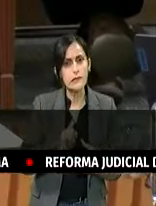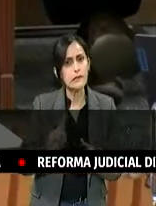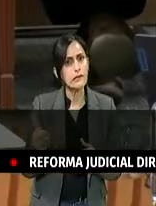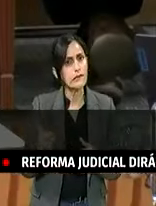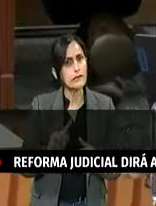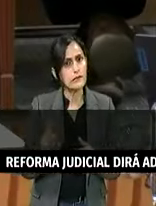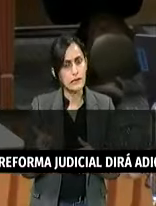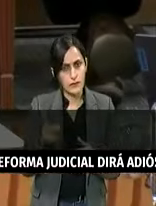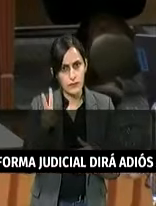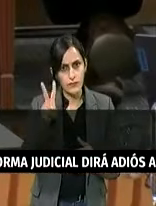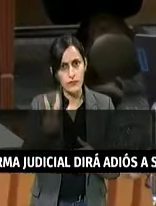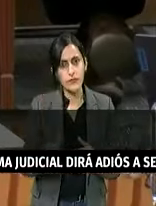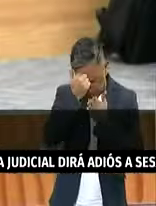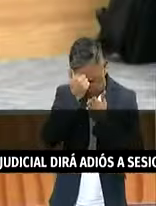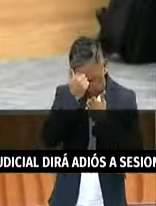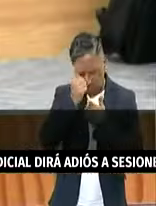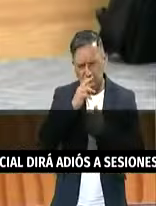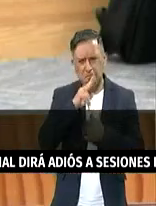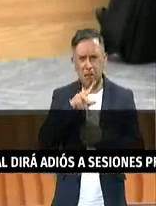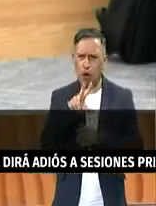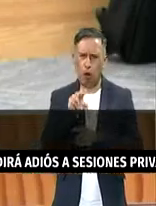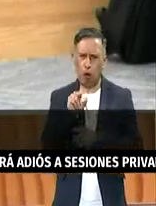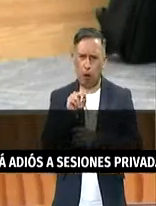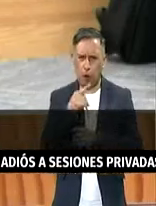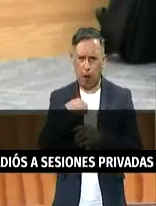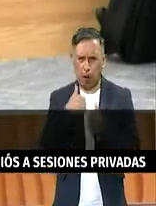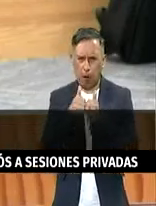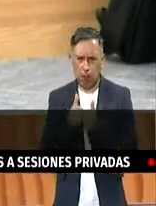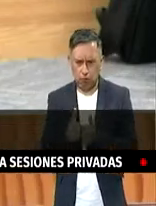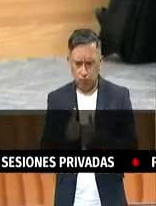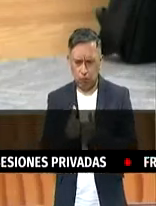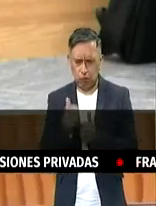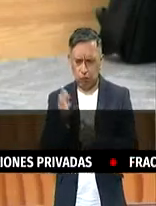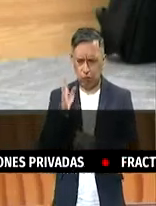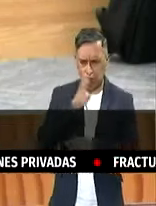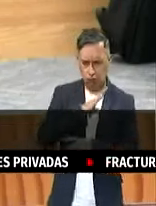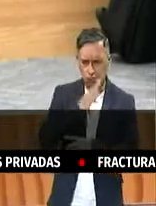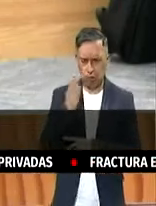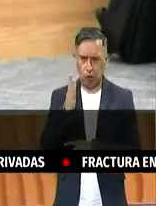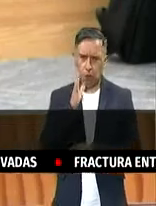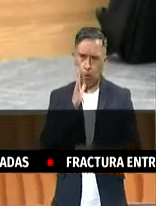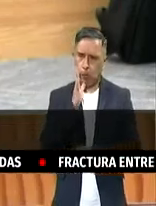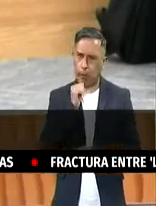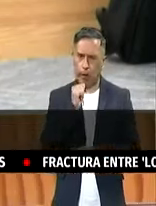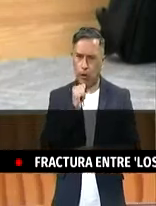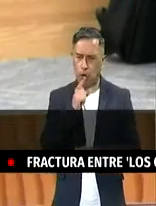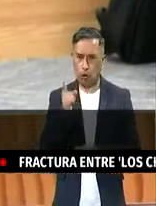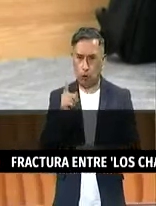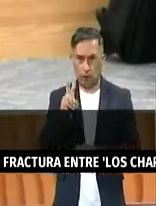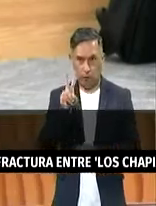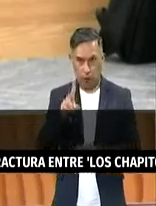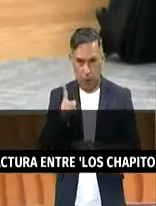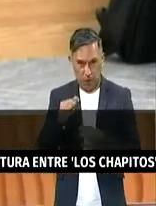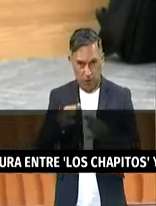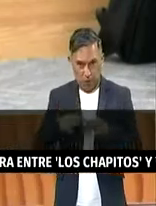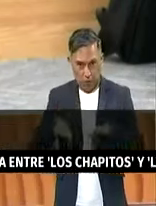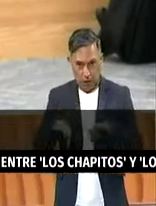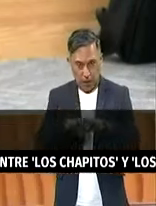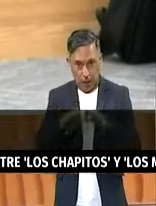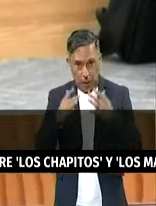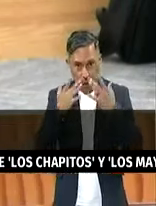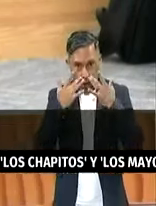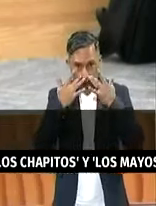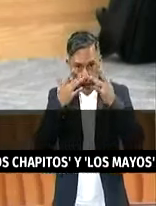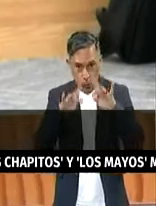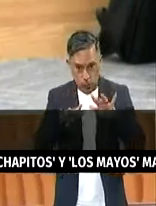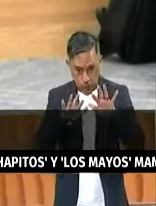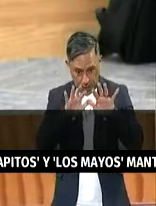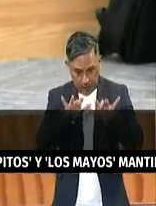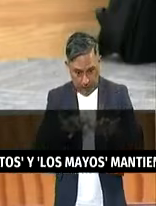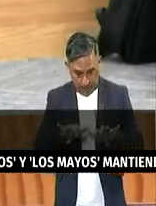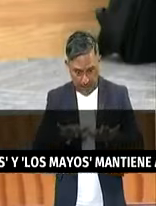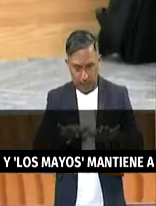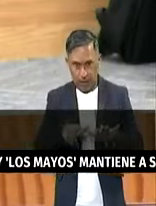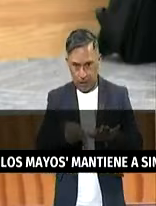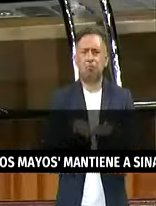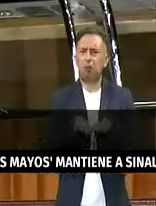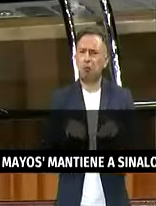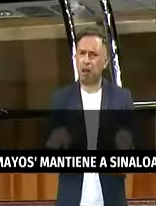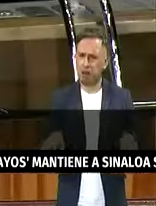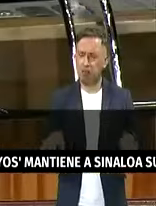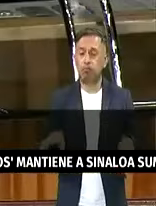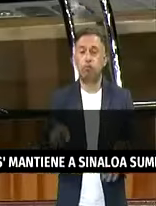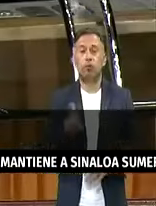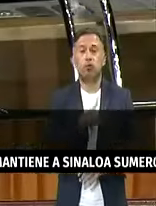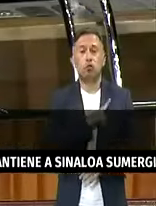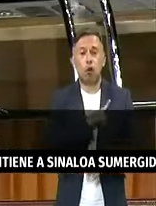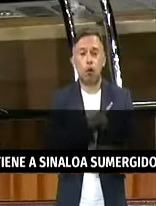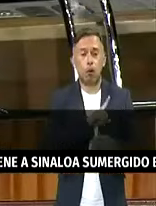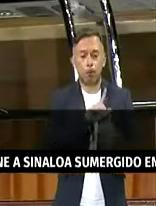de sobrerrepresentación por partidos políticos, pues en primera instancia porque es lo que textualmente ordena la Constitución.